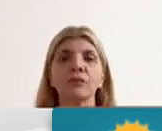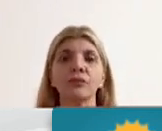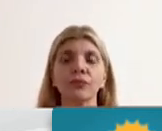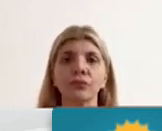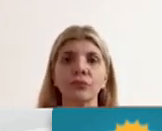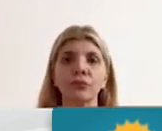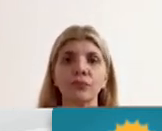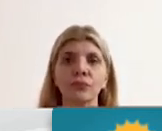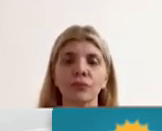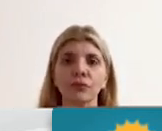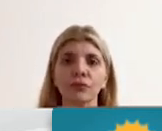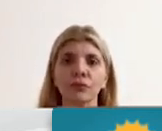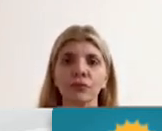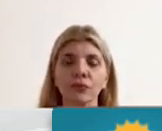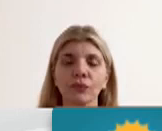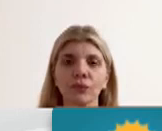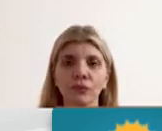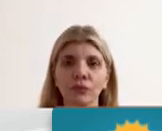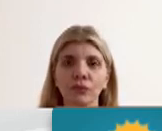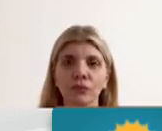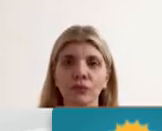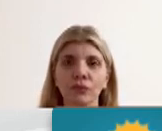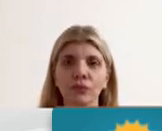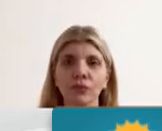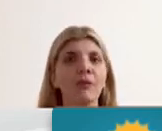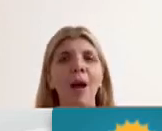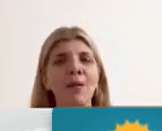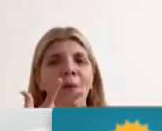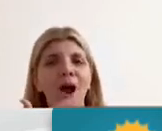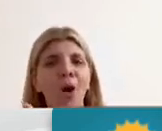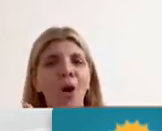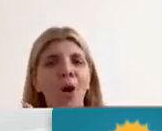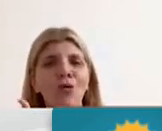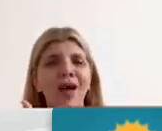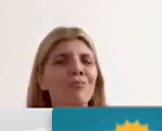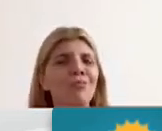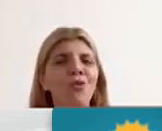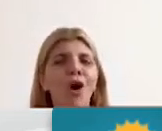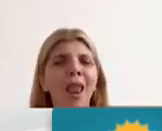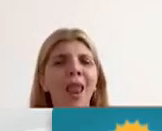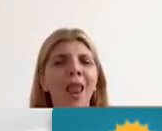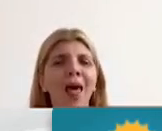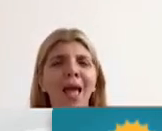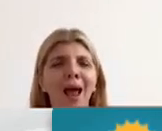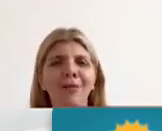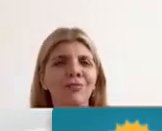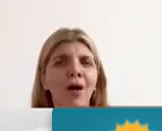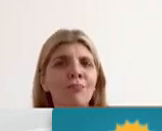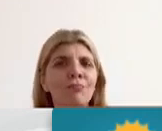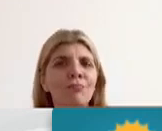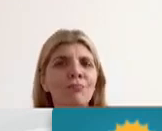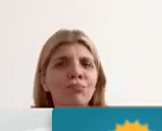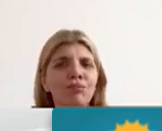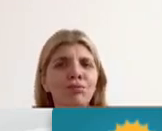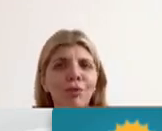Y así fue. Y fueron 60. Con la suerte de los medios, digamos, por eso para mí este tipo de espacios son tan importantes,